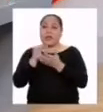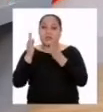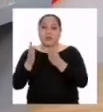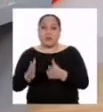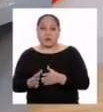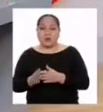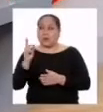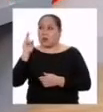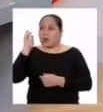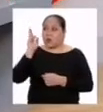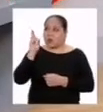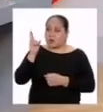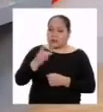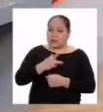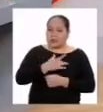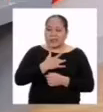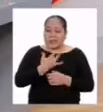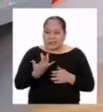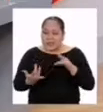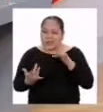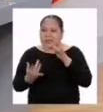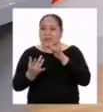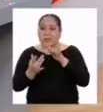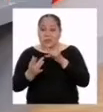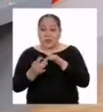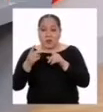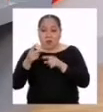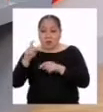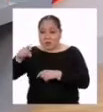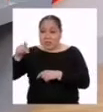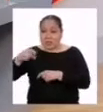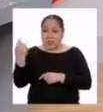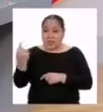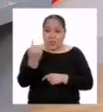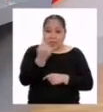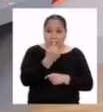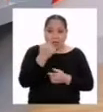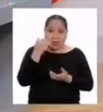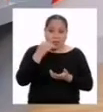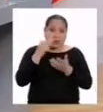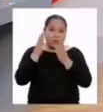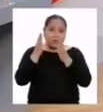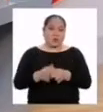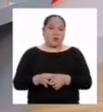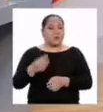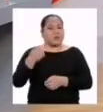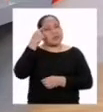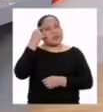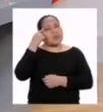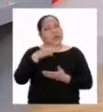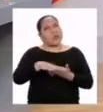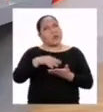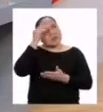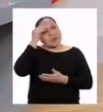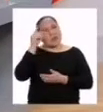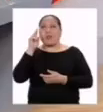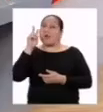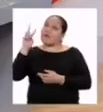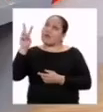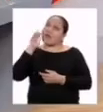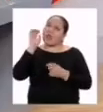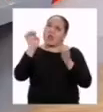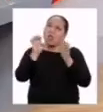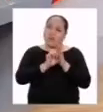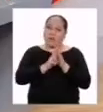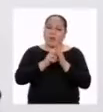que sus docentes son empáticos con las necesidades diversas de sus compañeros, creo que aprenderían solo con el ejemplo a